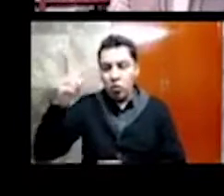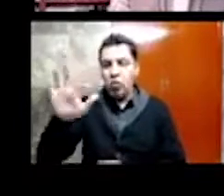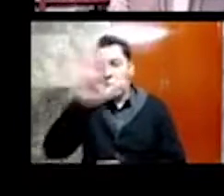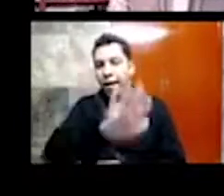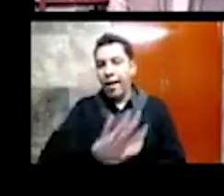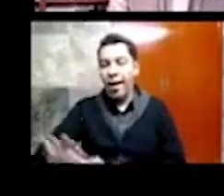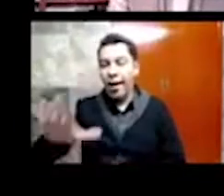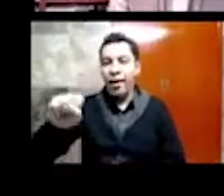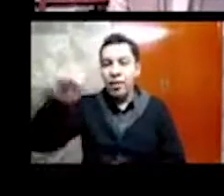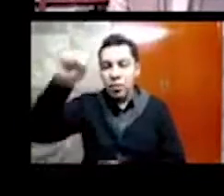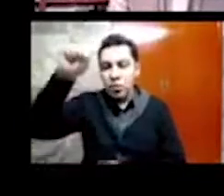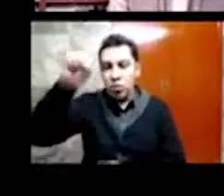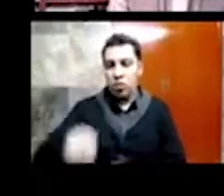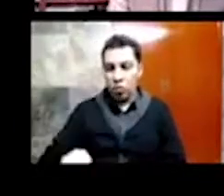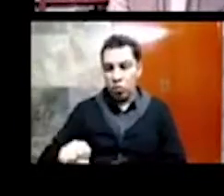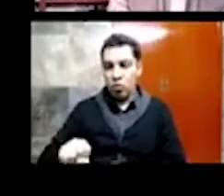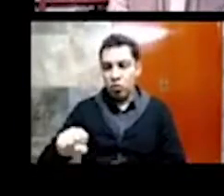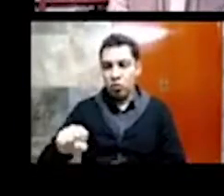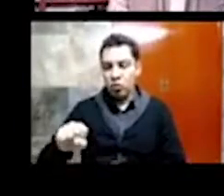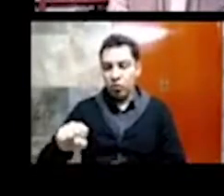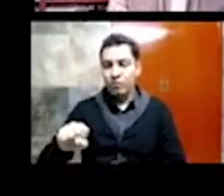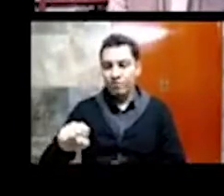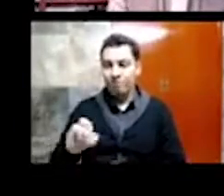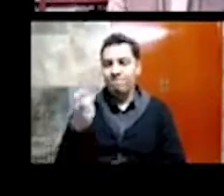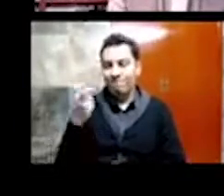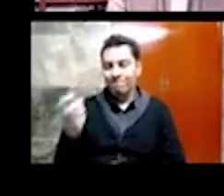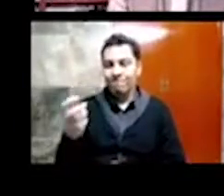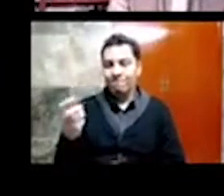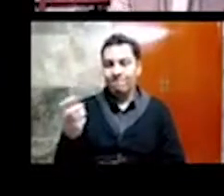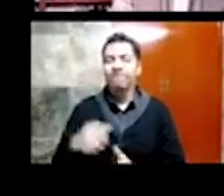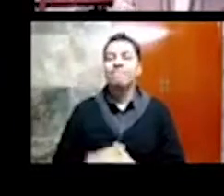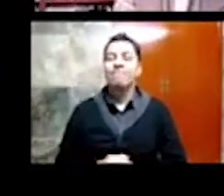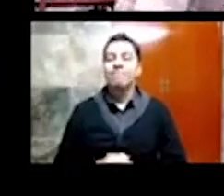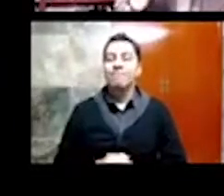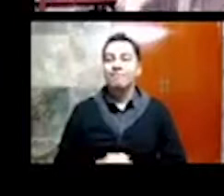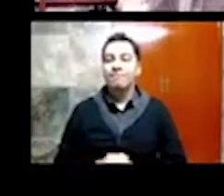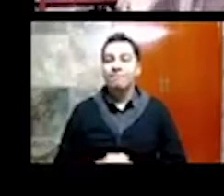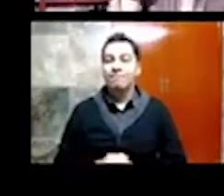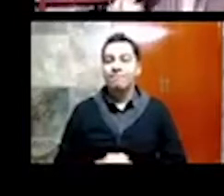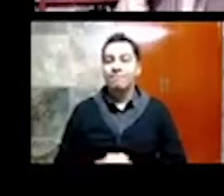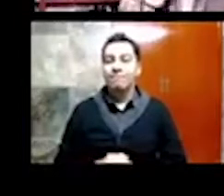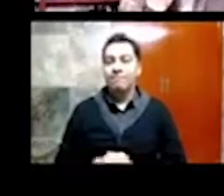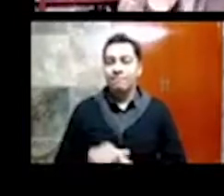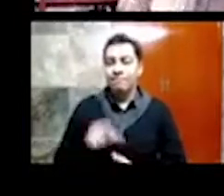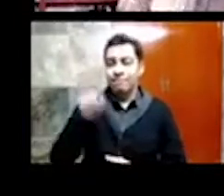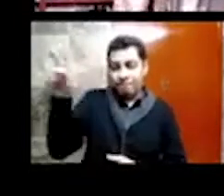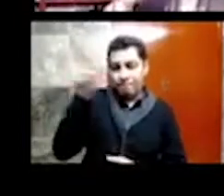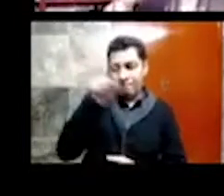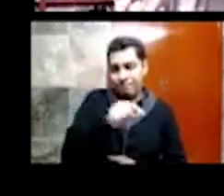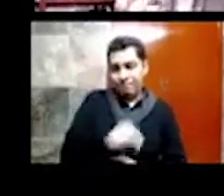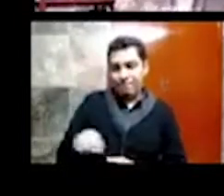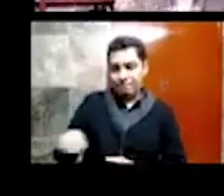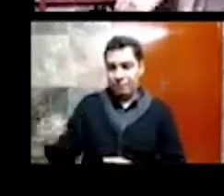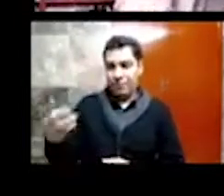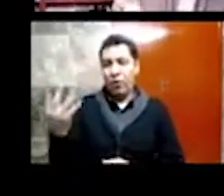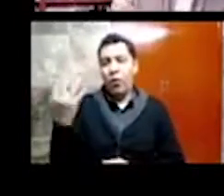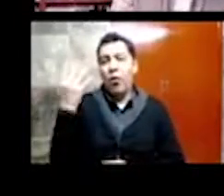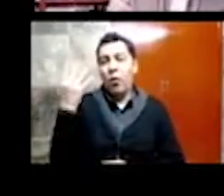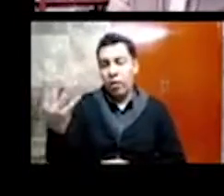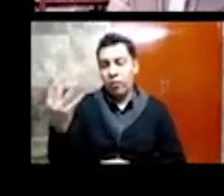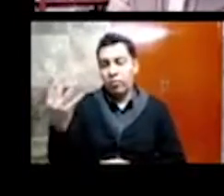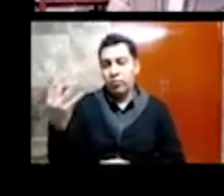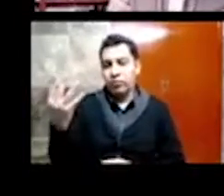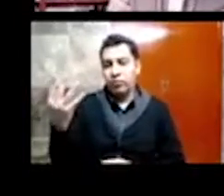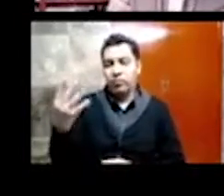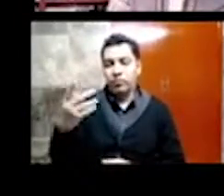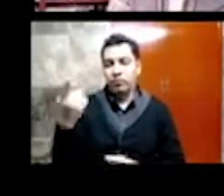colibrí, zurdo, pie enjuto, Tezahuitl, Huitzilopochtli, Setecpatl, uno pedernal, pie enjuto, colibrí